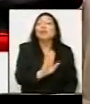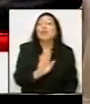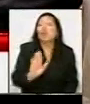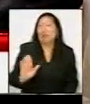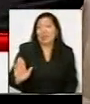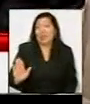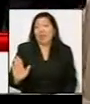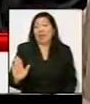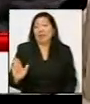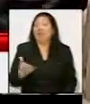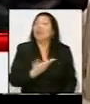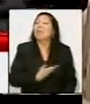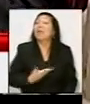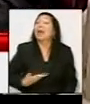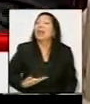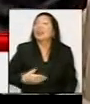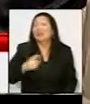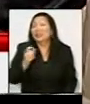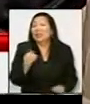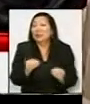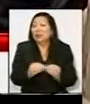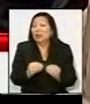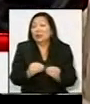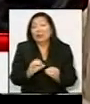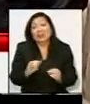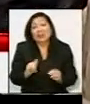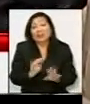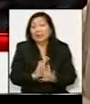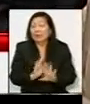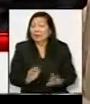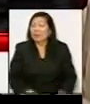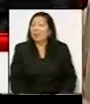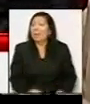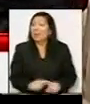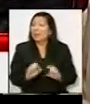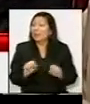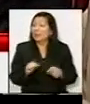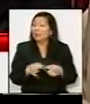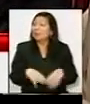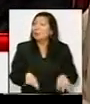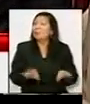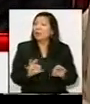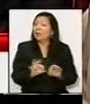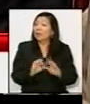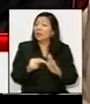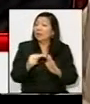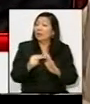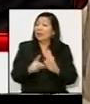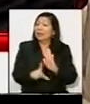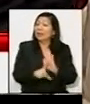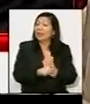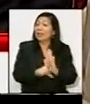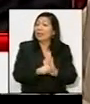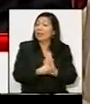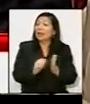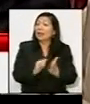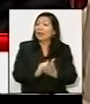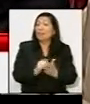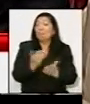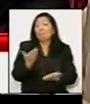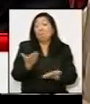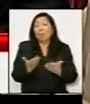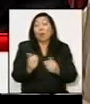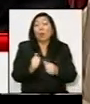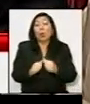ejecutivo el que lo está planteando en fin no es el tema de discutir pero sí es importante que sea a nivel de la ley en la que se establezca por lo